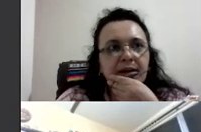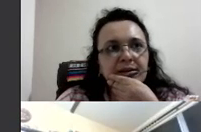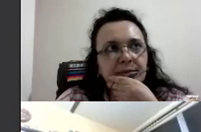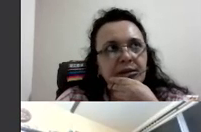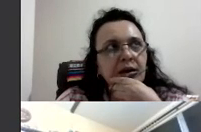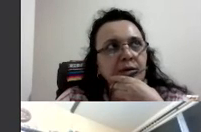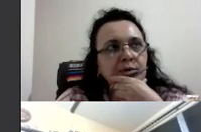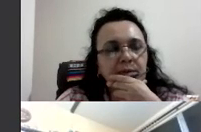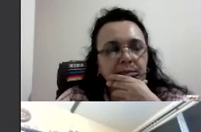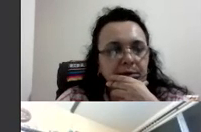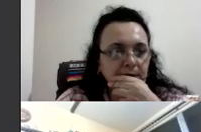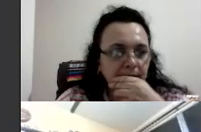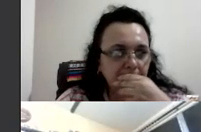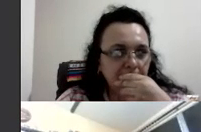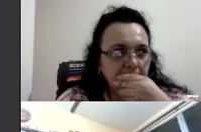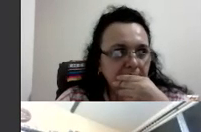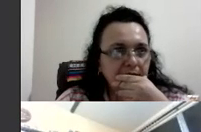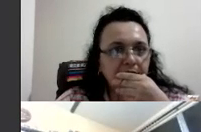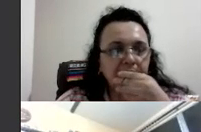always ask me how to improve